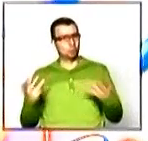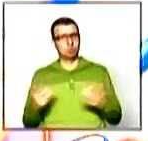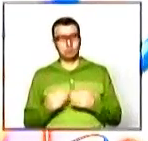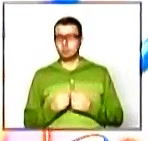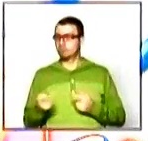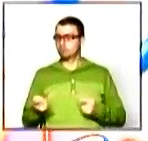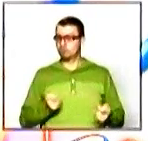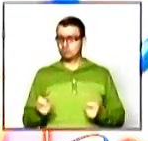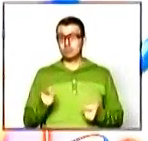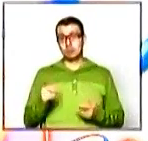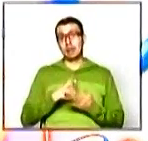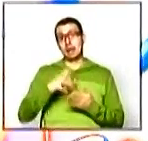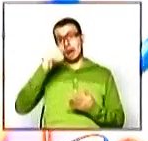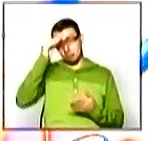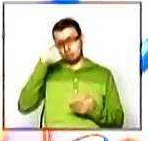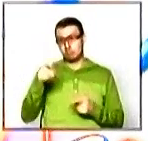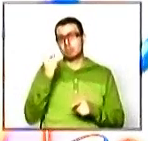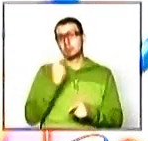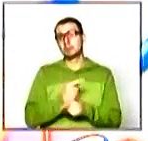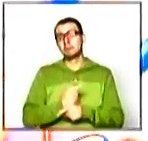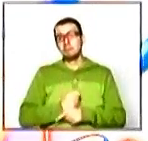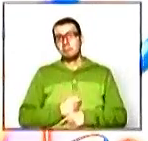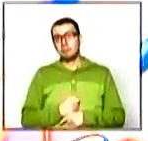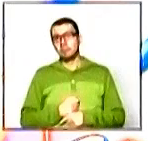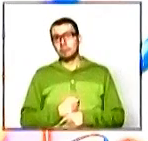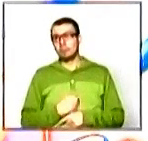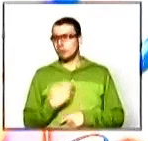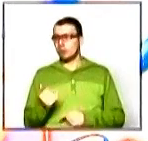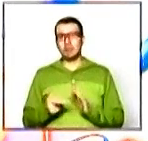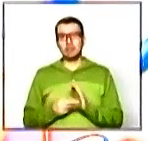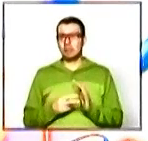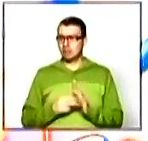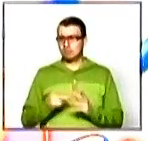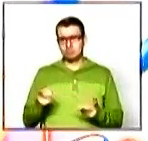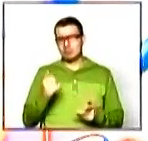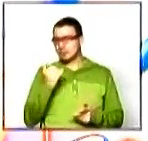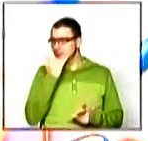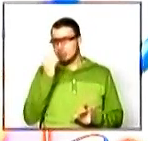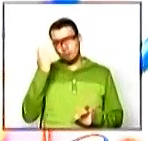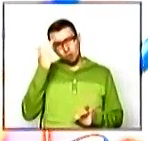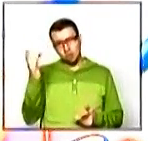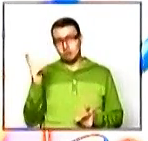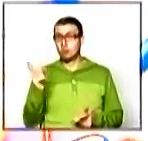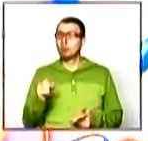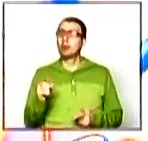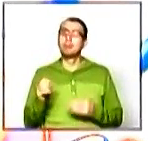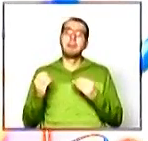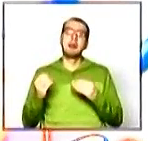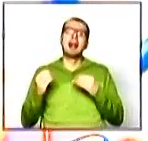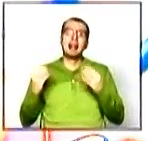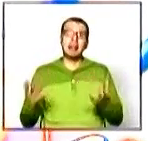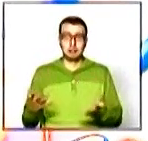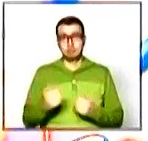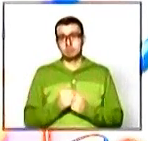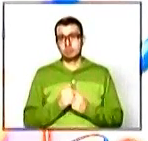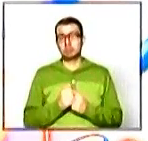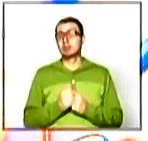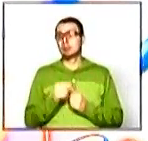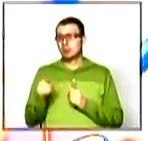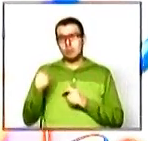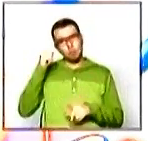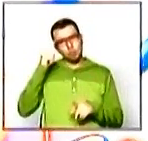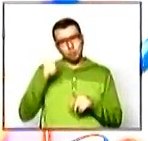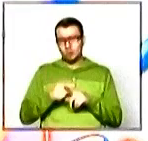aprendizaje. Lo que buscamos con la reconectiva no es cuestionar el por qué suceden las cosas, sino el para qué suceden, qué propósito ha habido detrás de